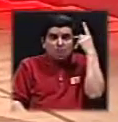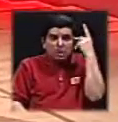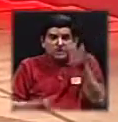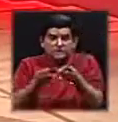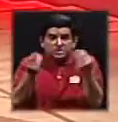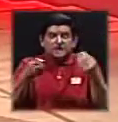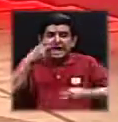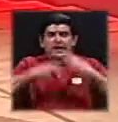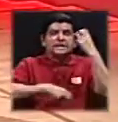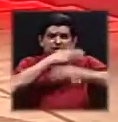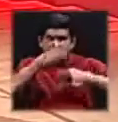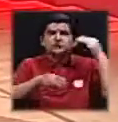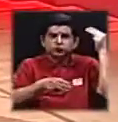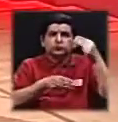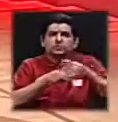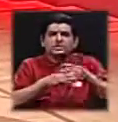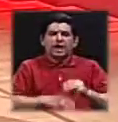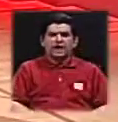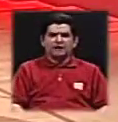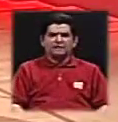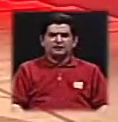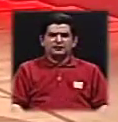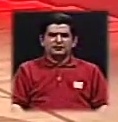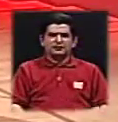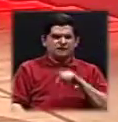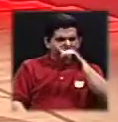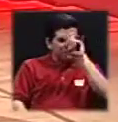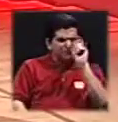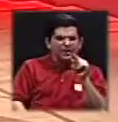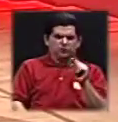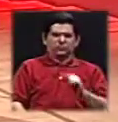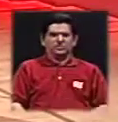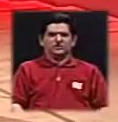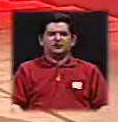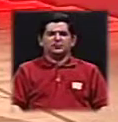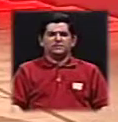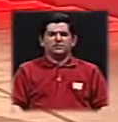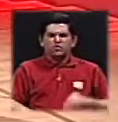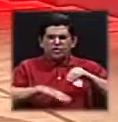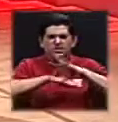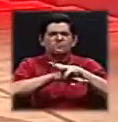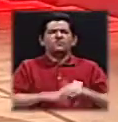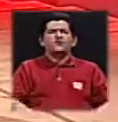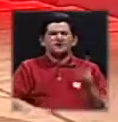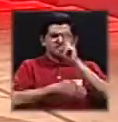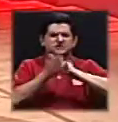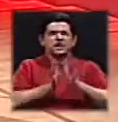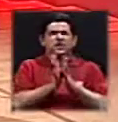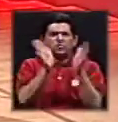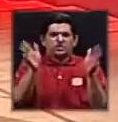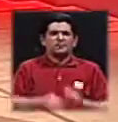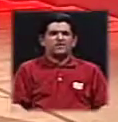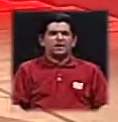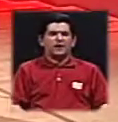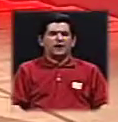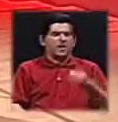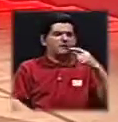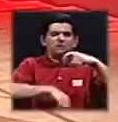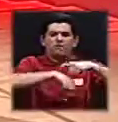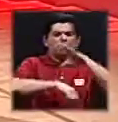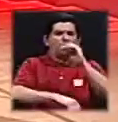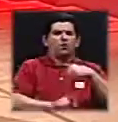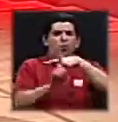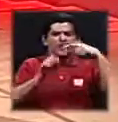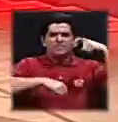generado la crisis mundial. ¿Cuáles son, pregunta ella, las implicaciones para las universidades públicas en el corto y en el mediano